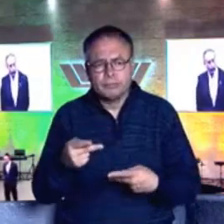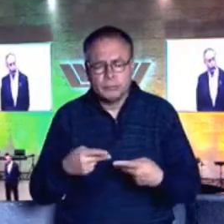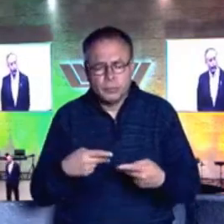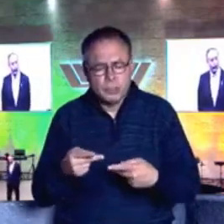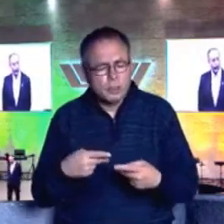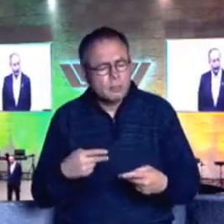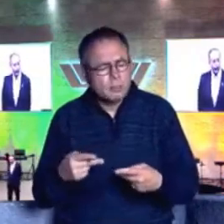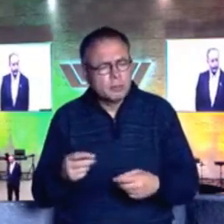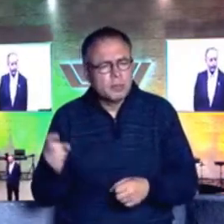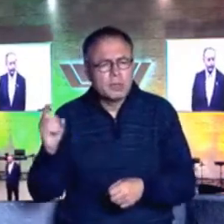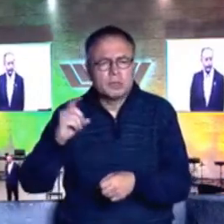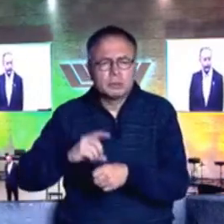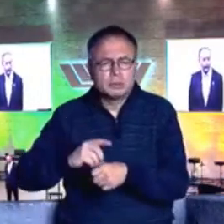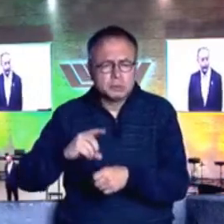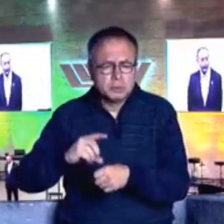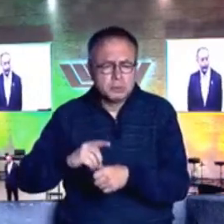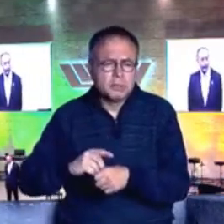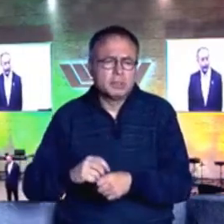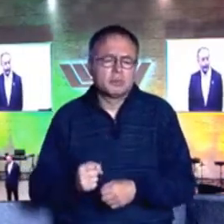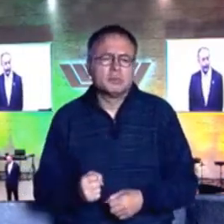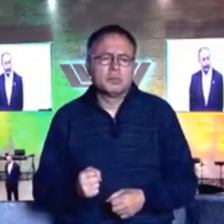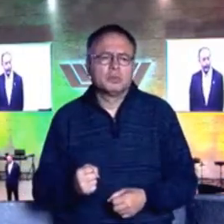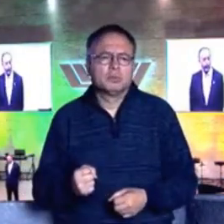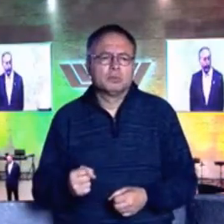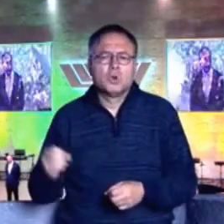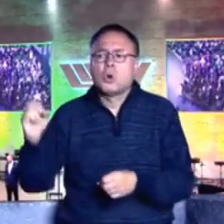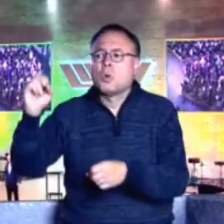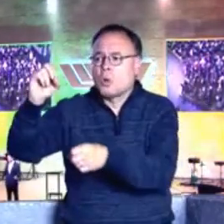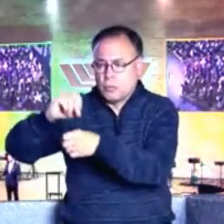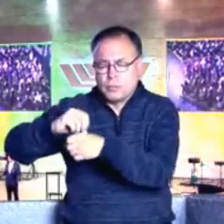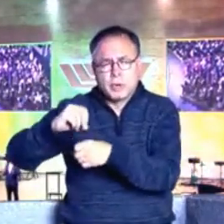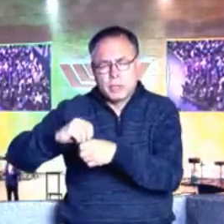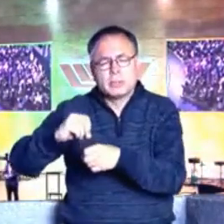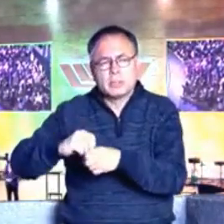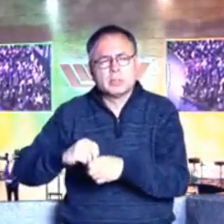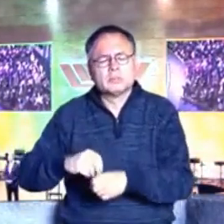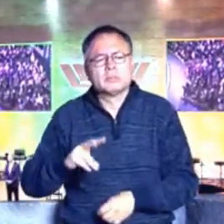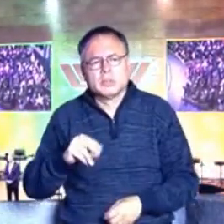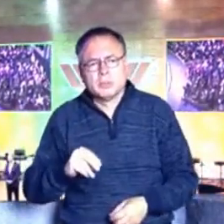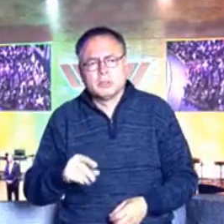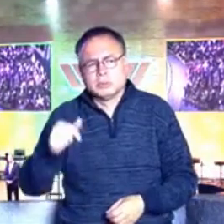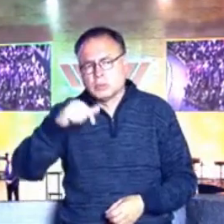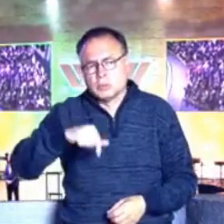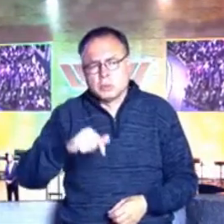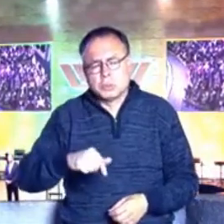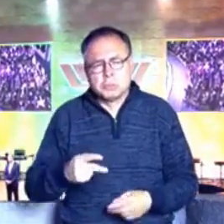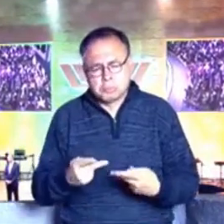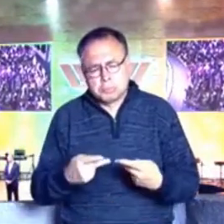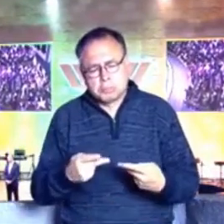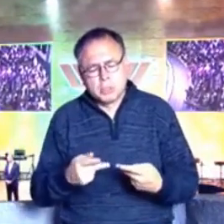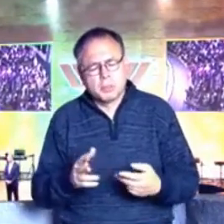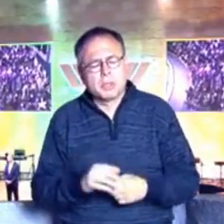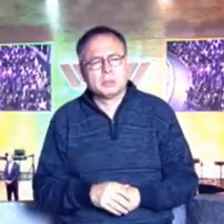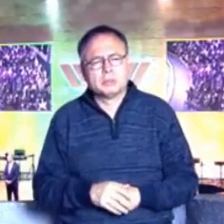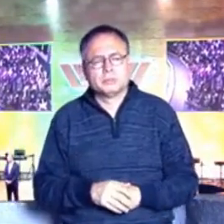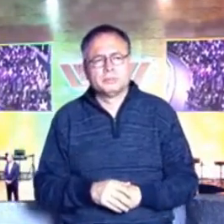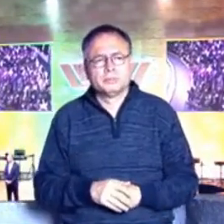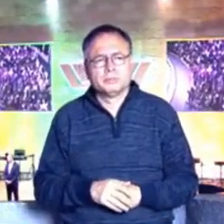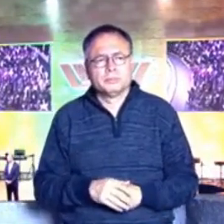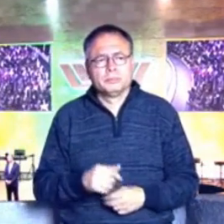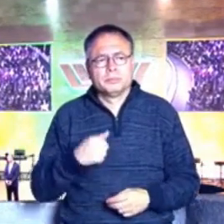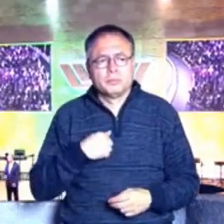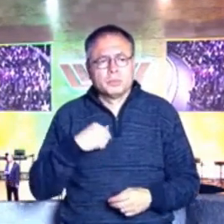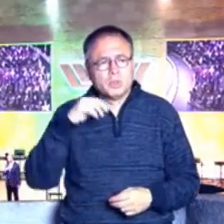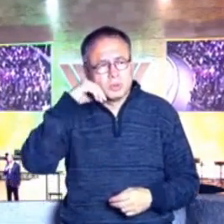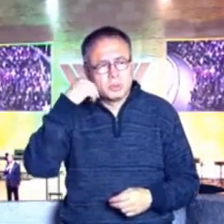tu ofrenda pero hoy yo quiero que tú hagas algo que tú le digas Señor yo quiero